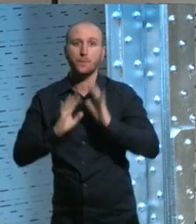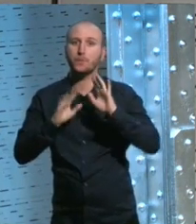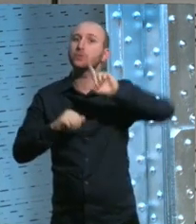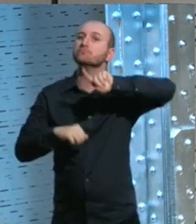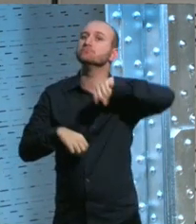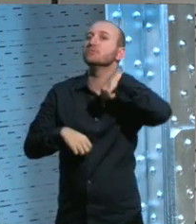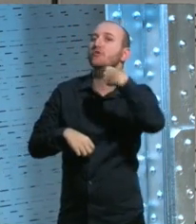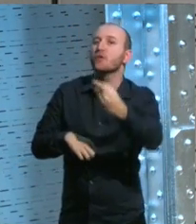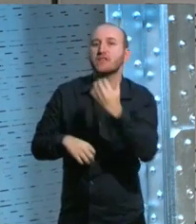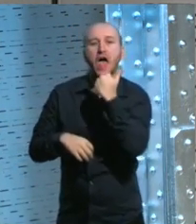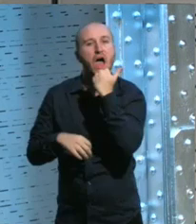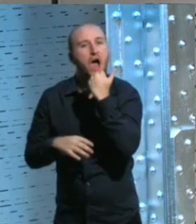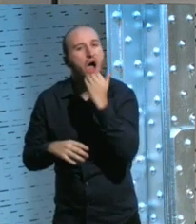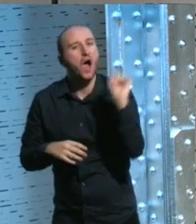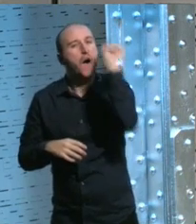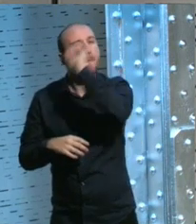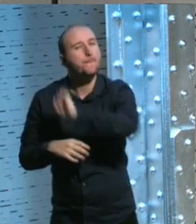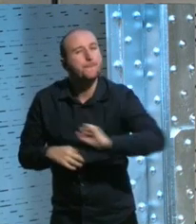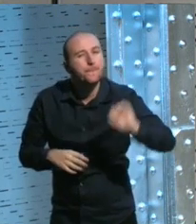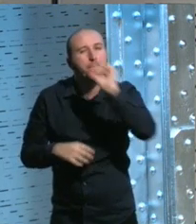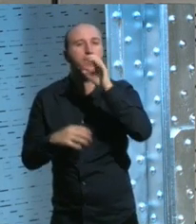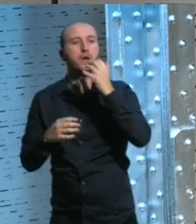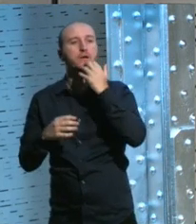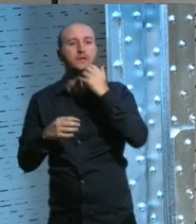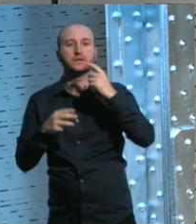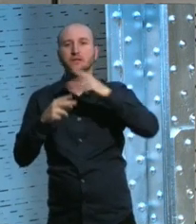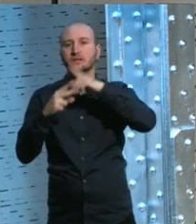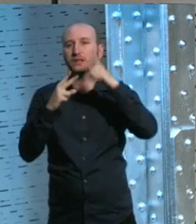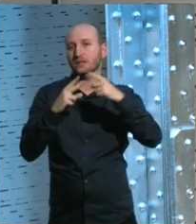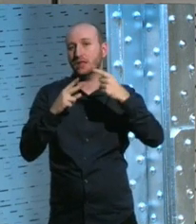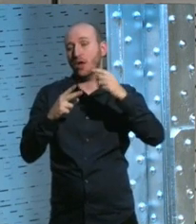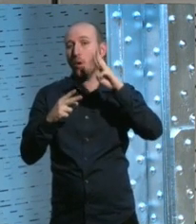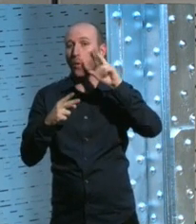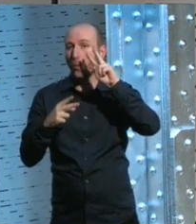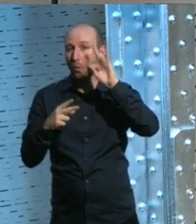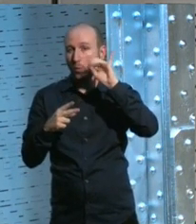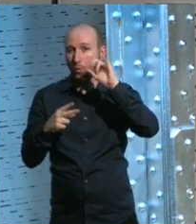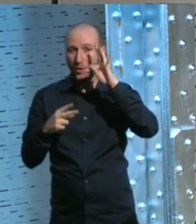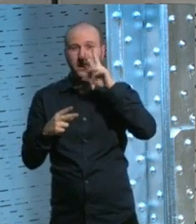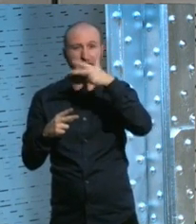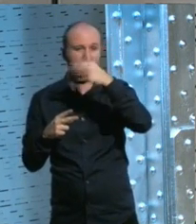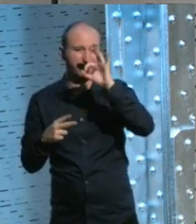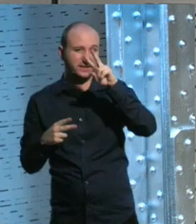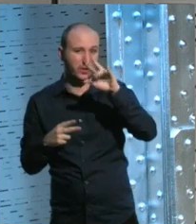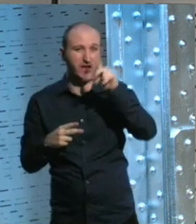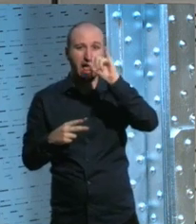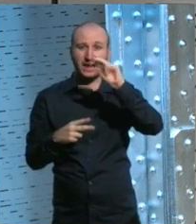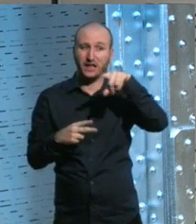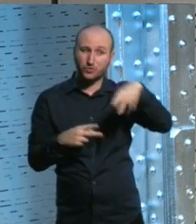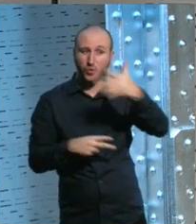una capa fascinante que es KakaoTalk, WeChat y Line. ¿Han oído hablar de eso?